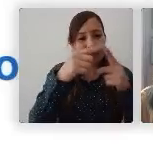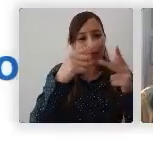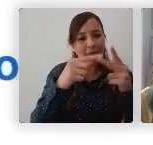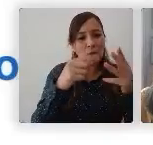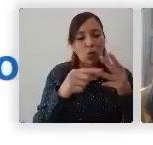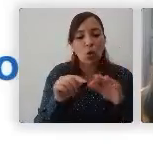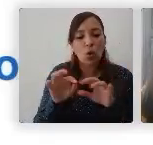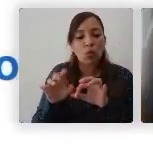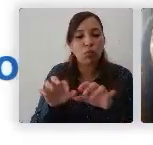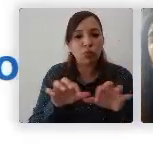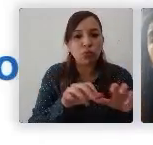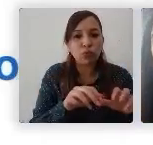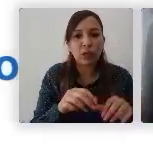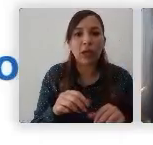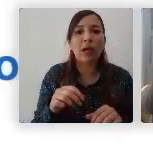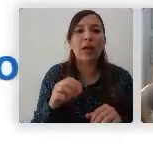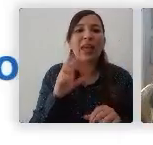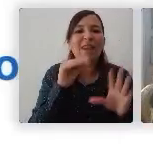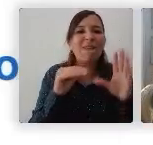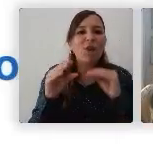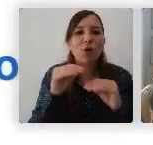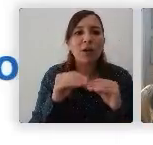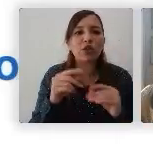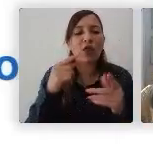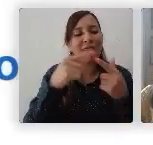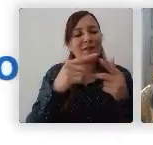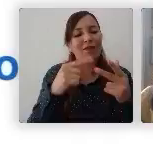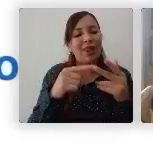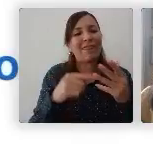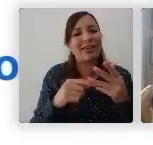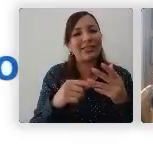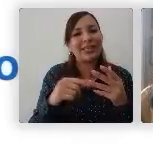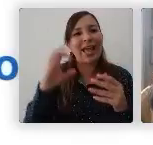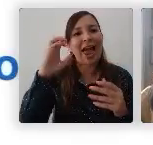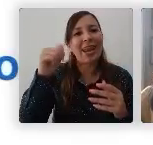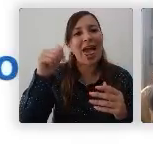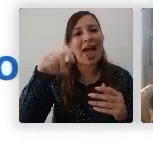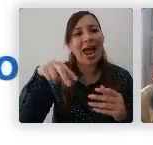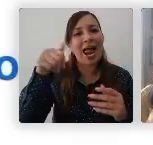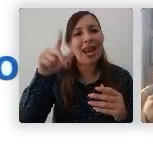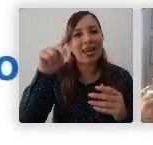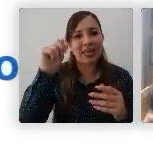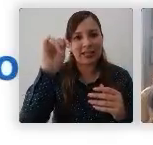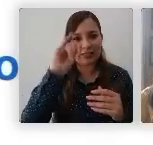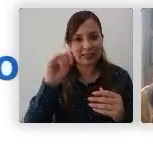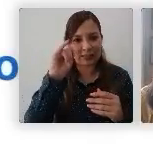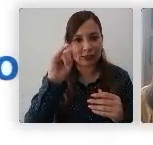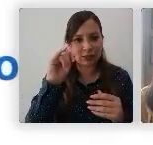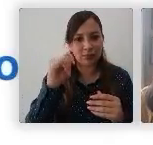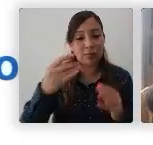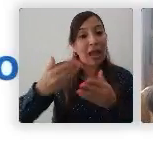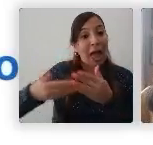oficiales y eso es muy interesante porque si bien lo hacía antes de la pandemia no era el punto principal de búsqueda